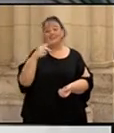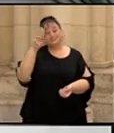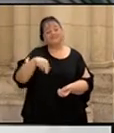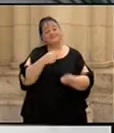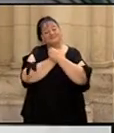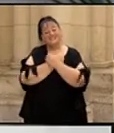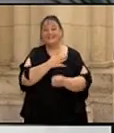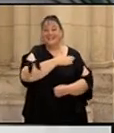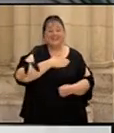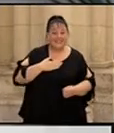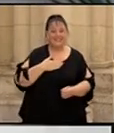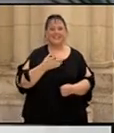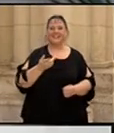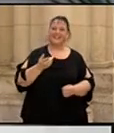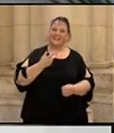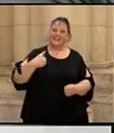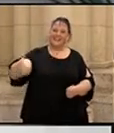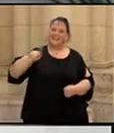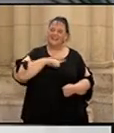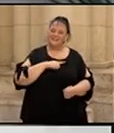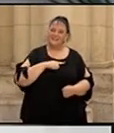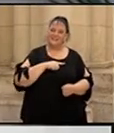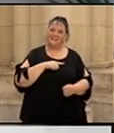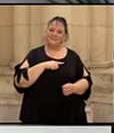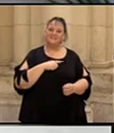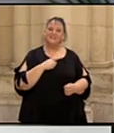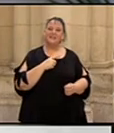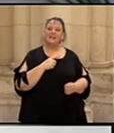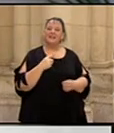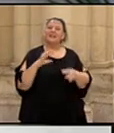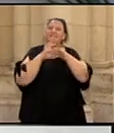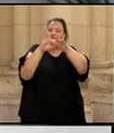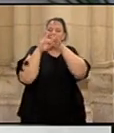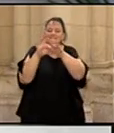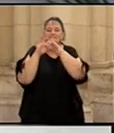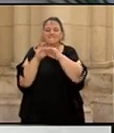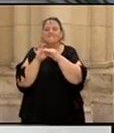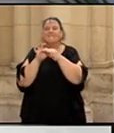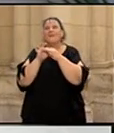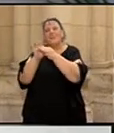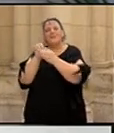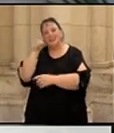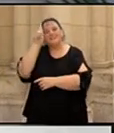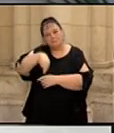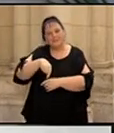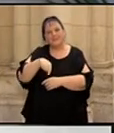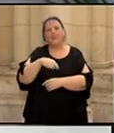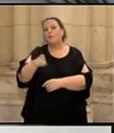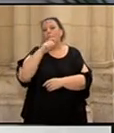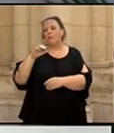que encarnemos, y lo habéis encarnado a través de estos años, con vuestro amor, con vuestra